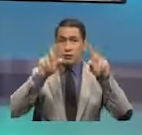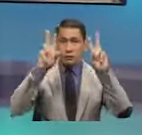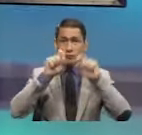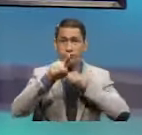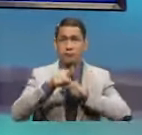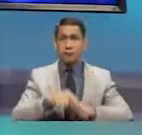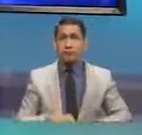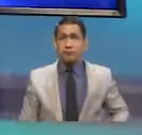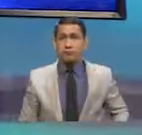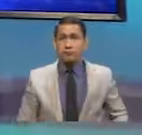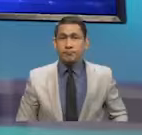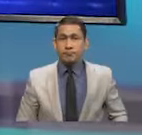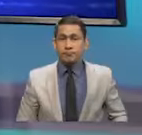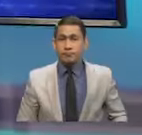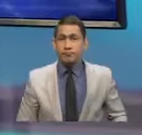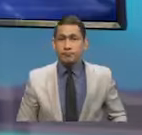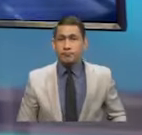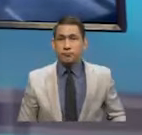Stalin.